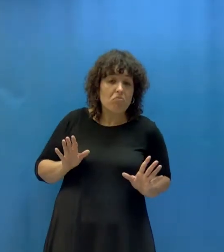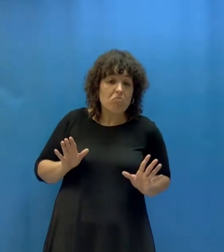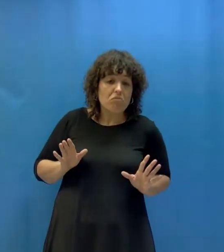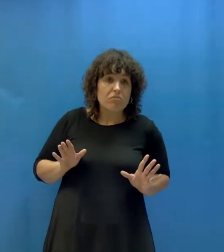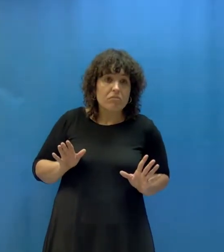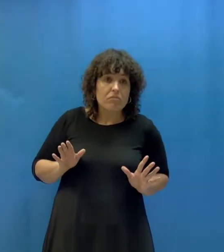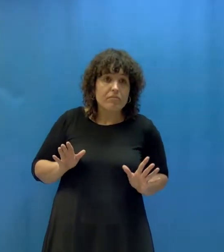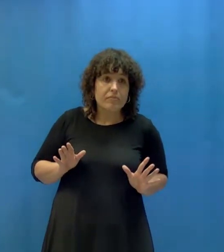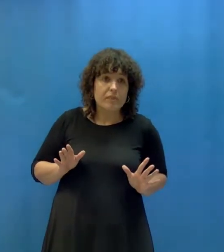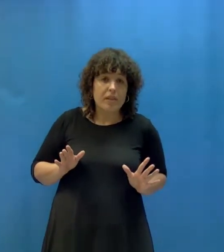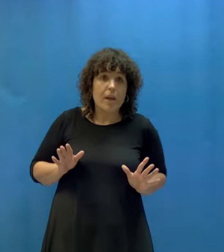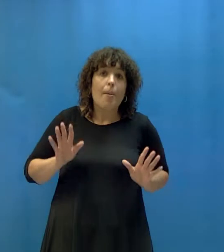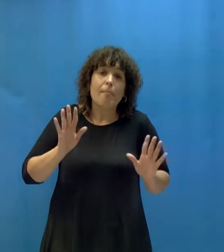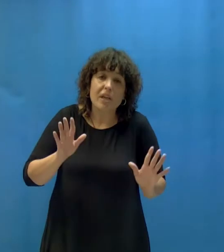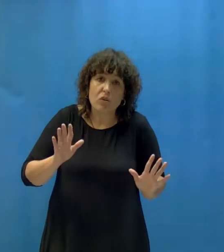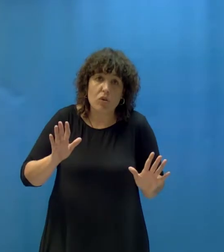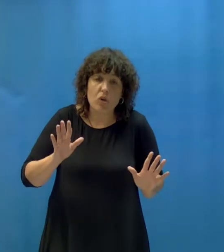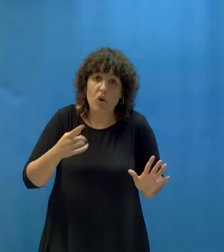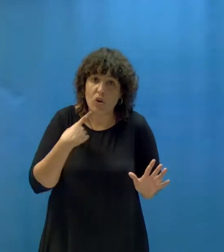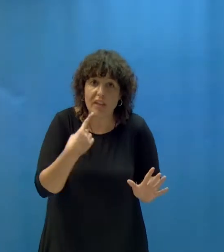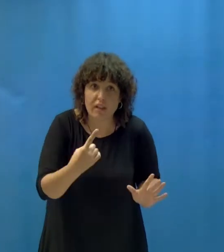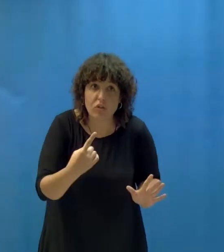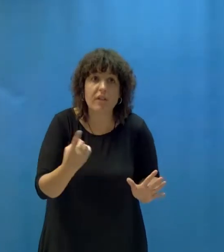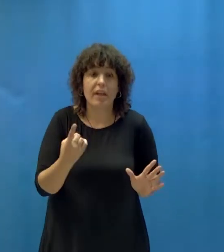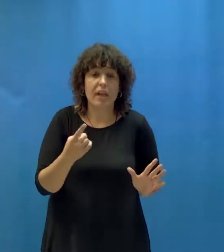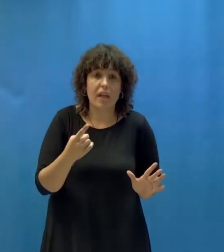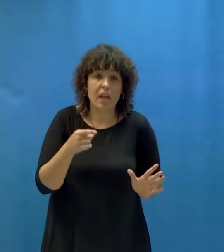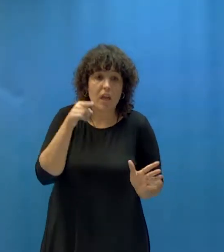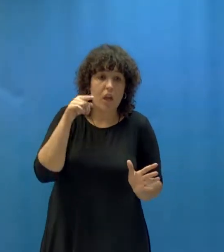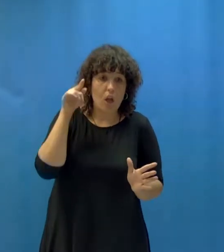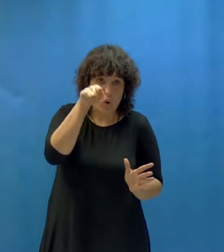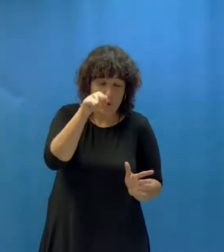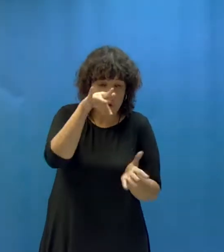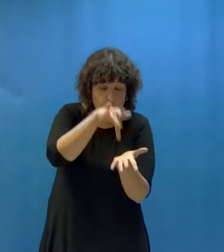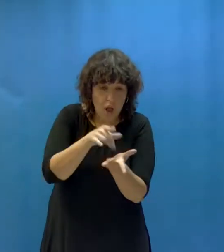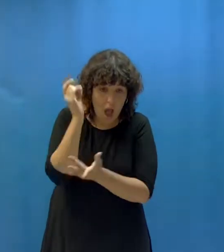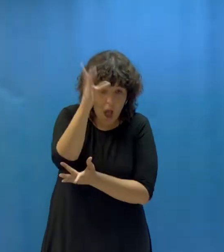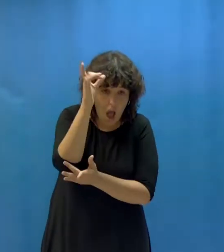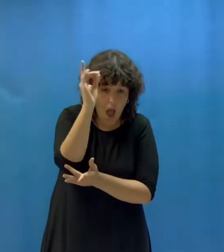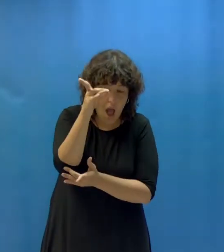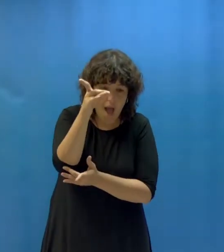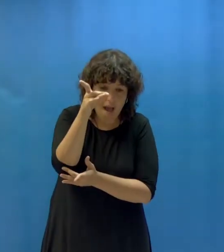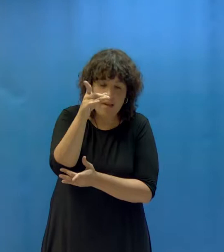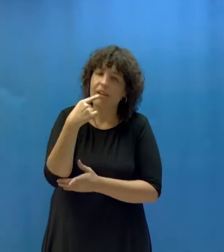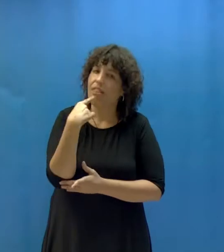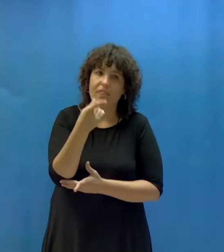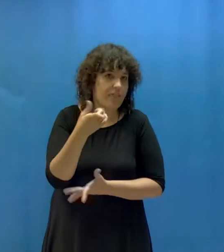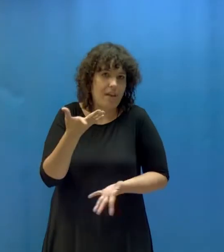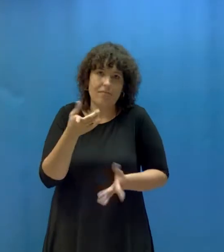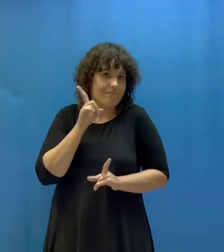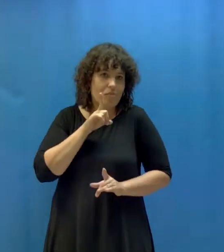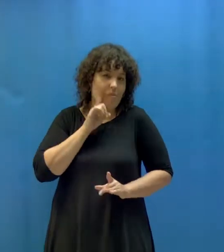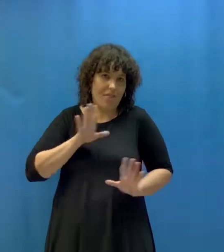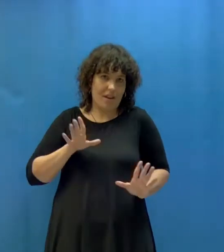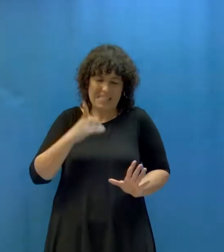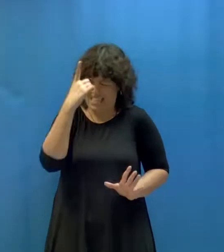Y sí que le digo que usted en su intervención ha cometido falsedades y yo creo que ha mentido,